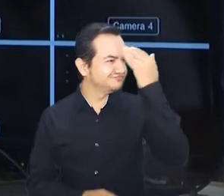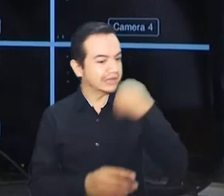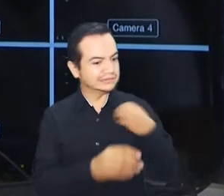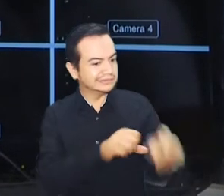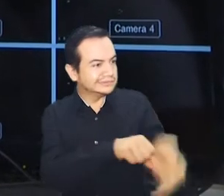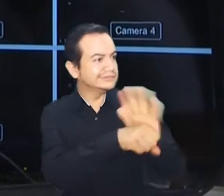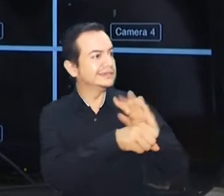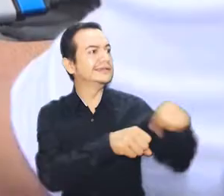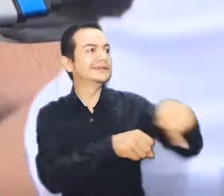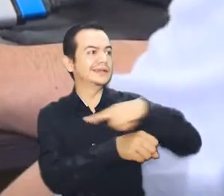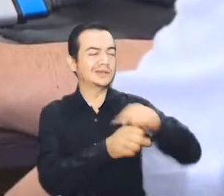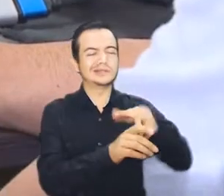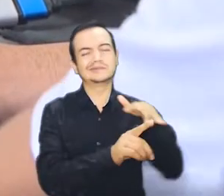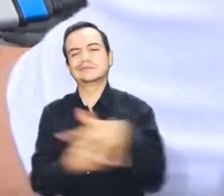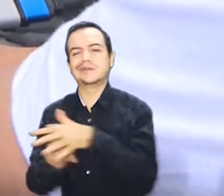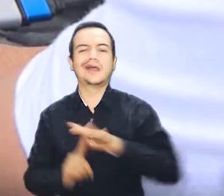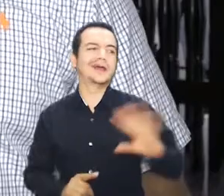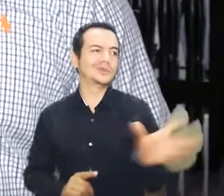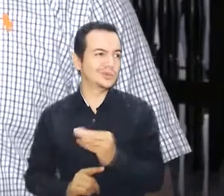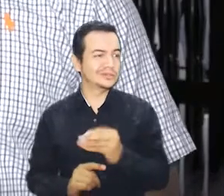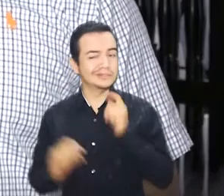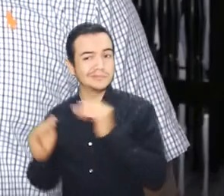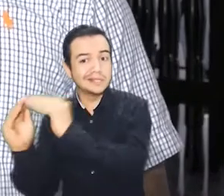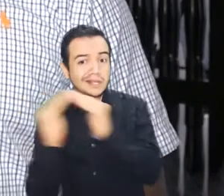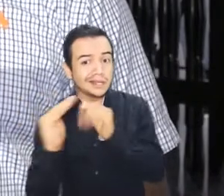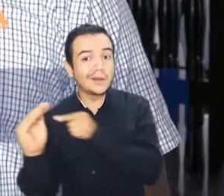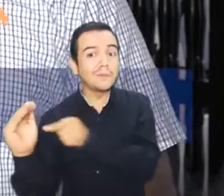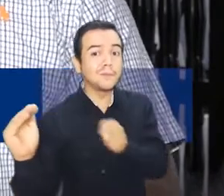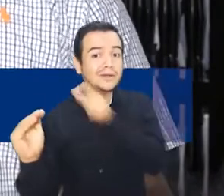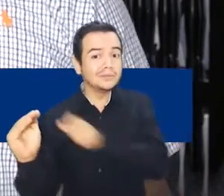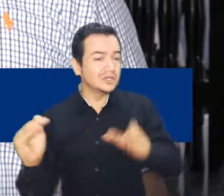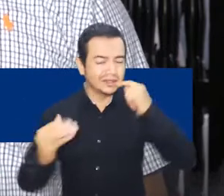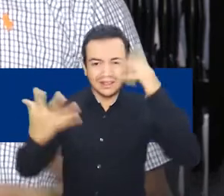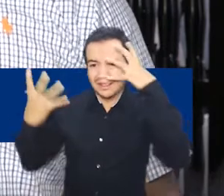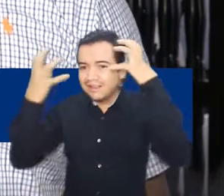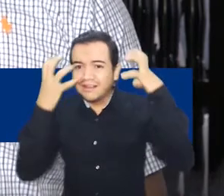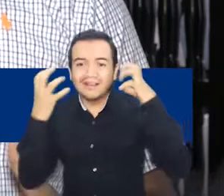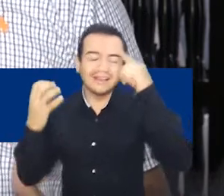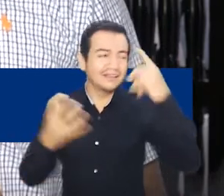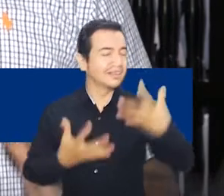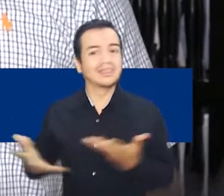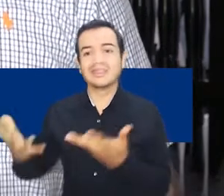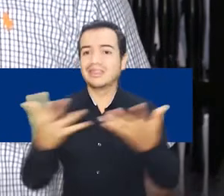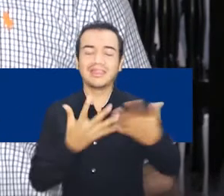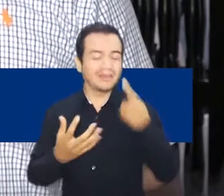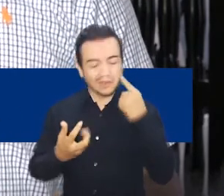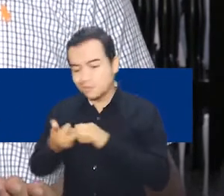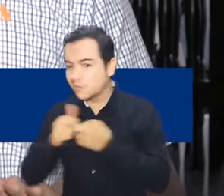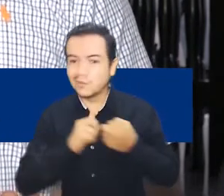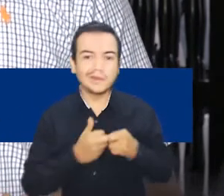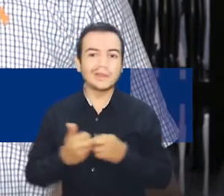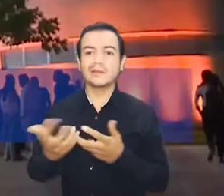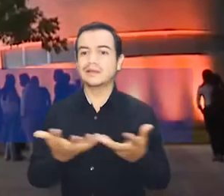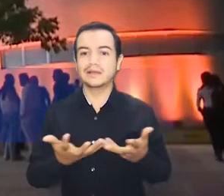Para nadie es un secreto que la pandemia nos ha cambiado la vida a todos y mucha gente vive estresada, agobiada y con muchos problemas en casa. Es